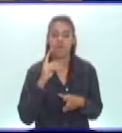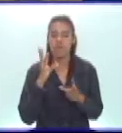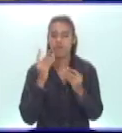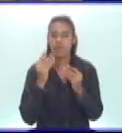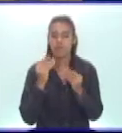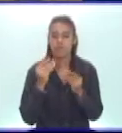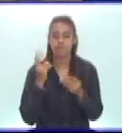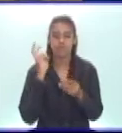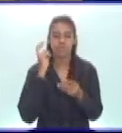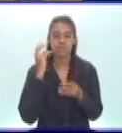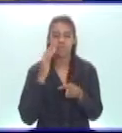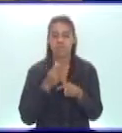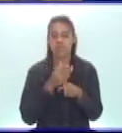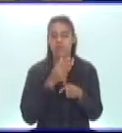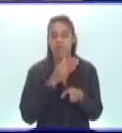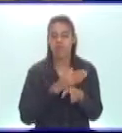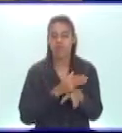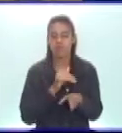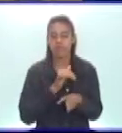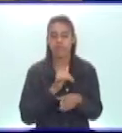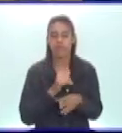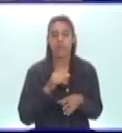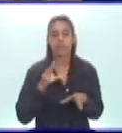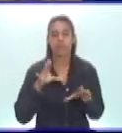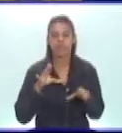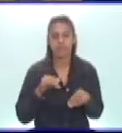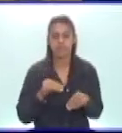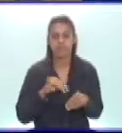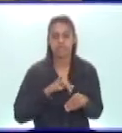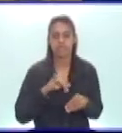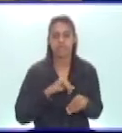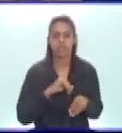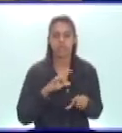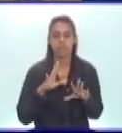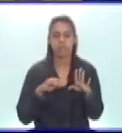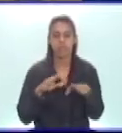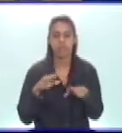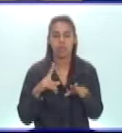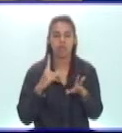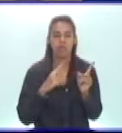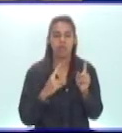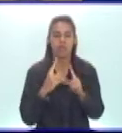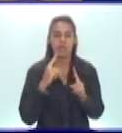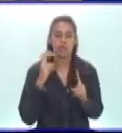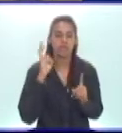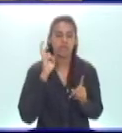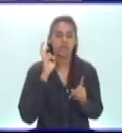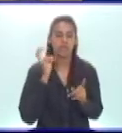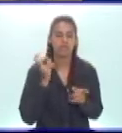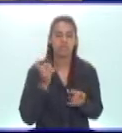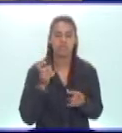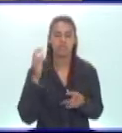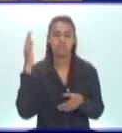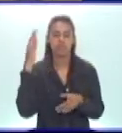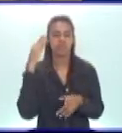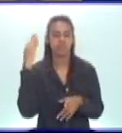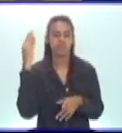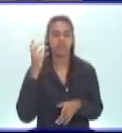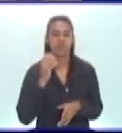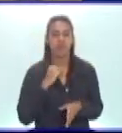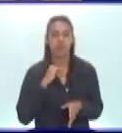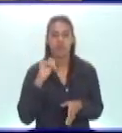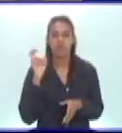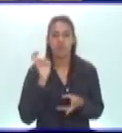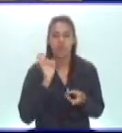sonidos anteriores, pero sí va a tener acceso a percibir sonidos del ambiente o ruidos que